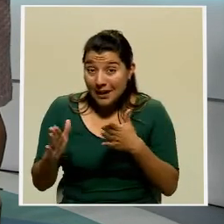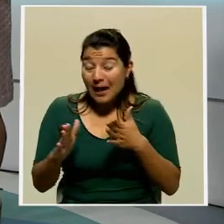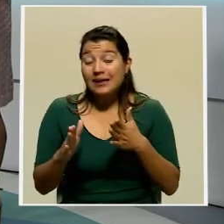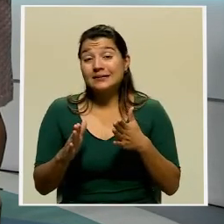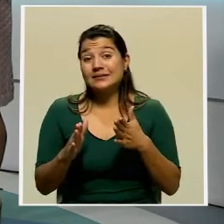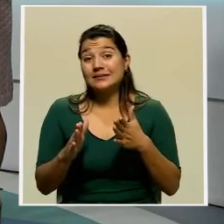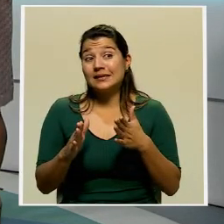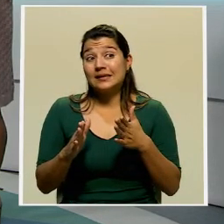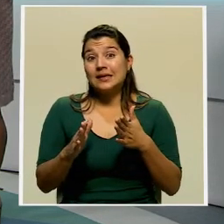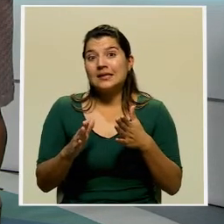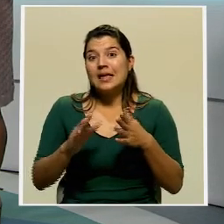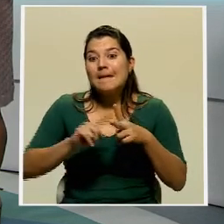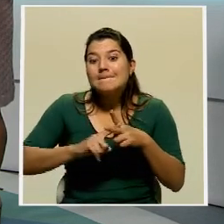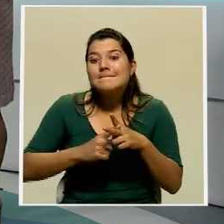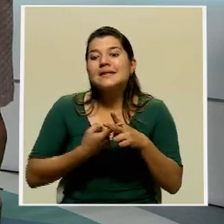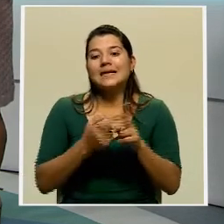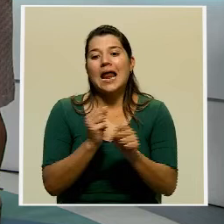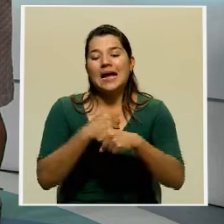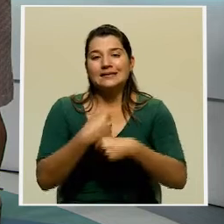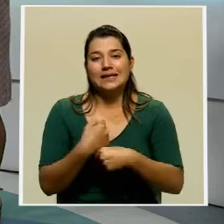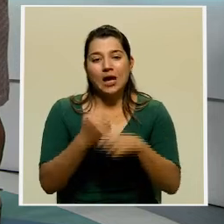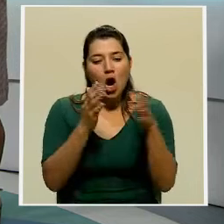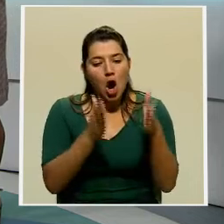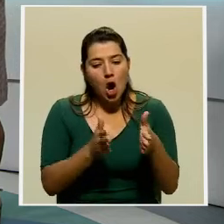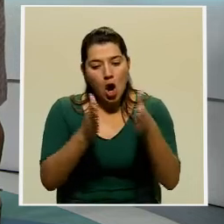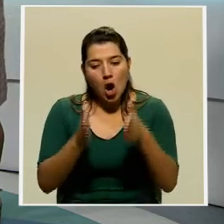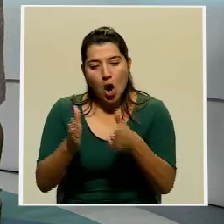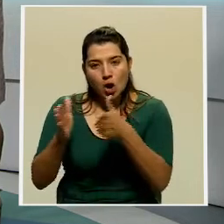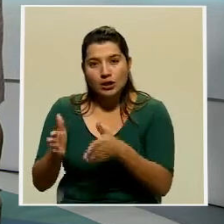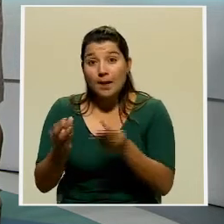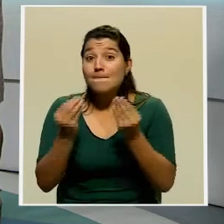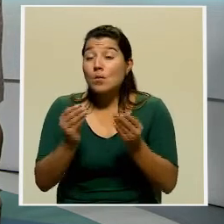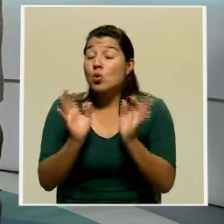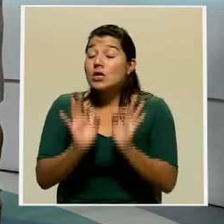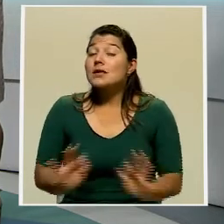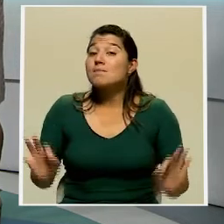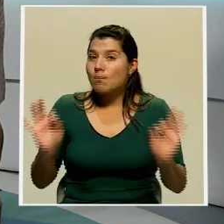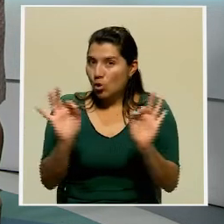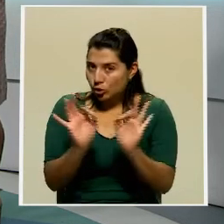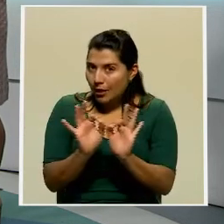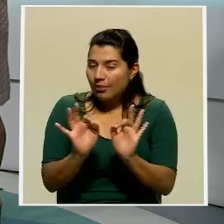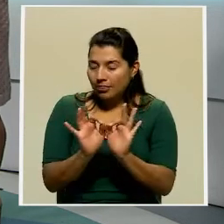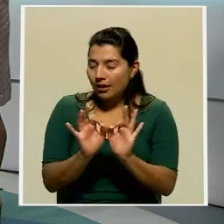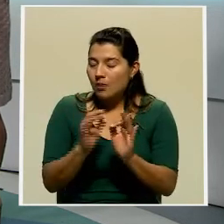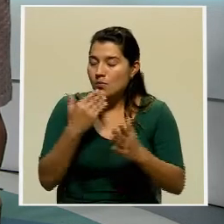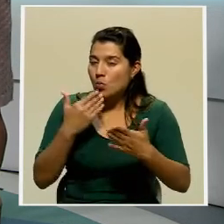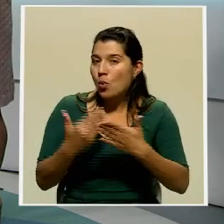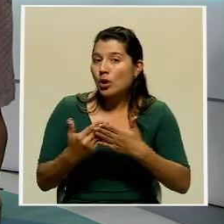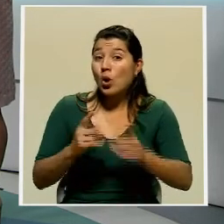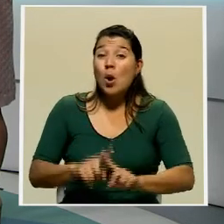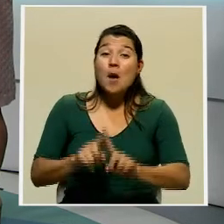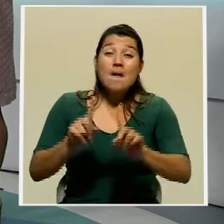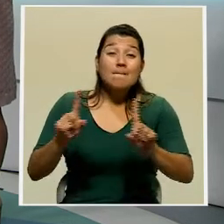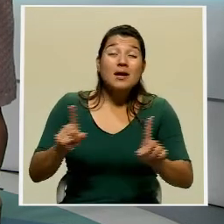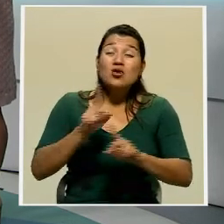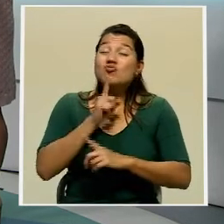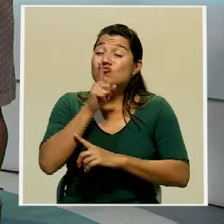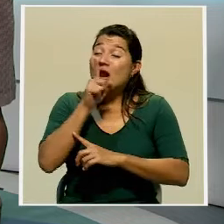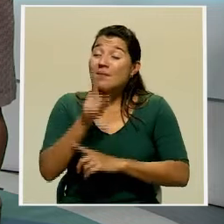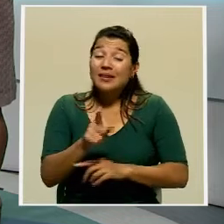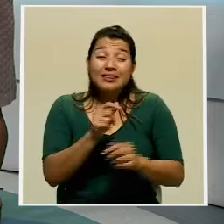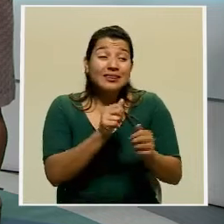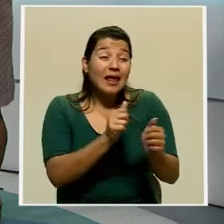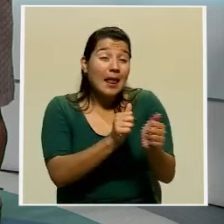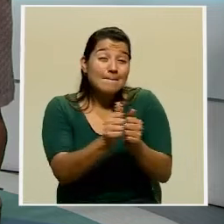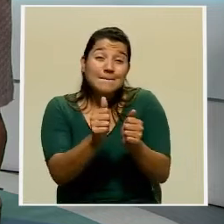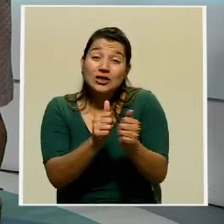ordenarse es fantástico o es muy saludable, pero la triste realidad de la mayoría de los